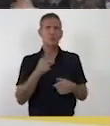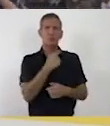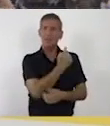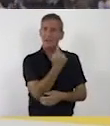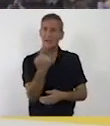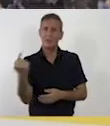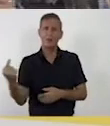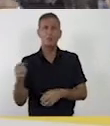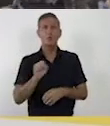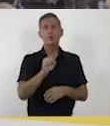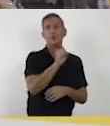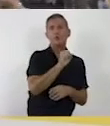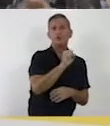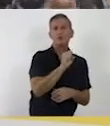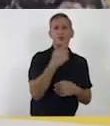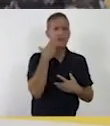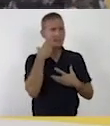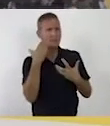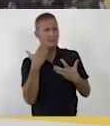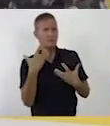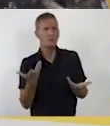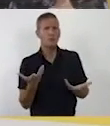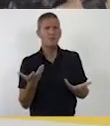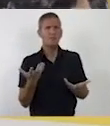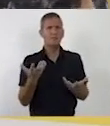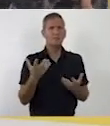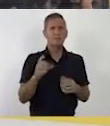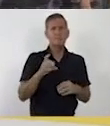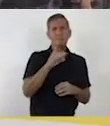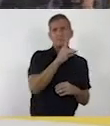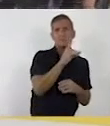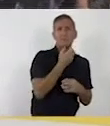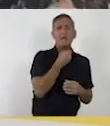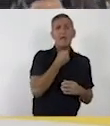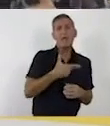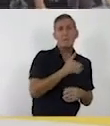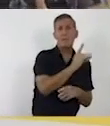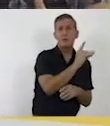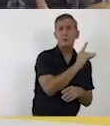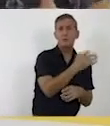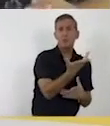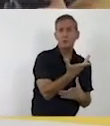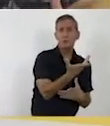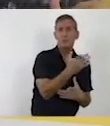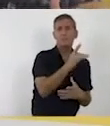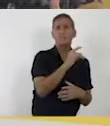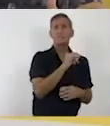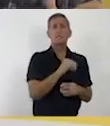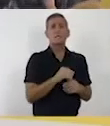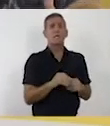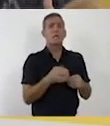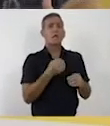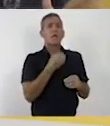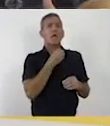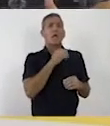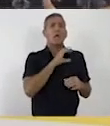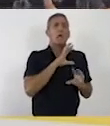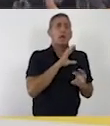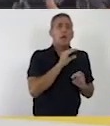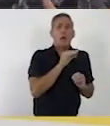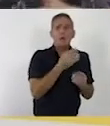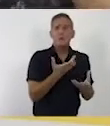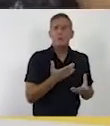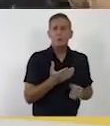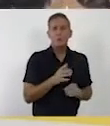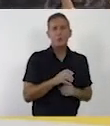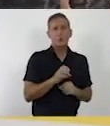con cada uno de ellos hay sustancias que son fundamentales. Si hablamos de dicloro, no podemos dejar de hablar de ácido clorhídrico, no podemos